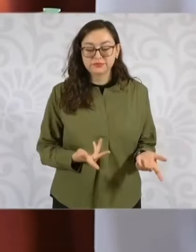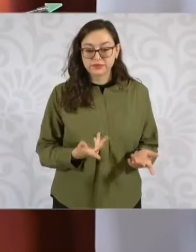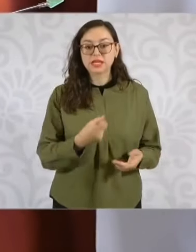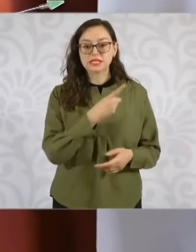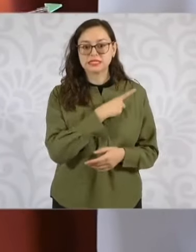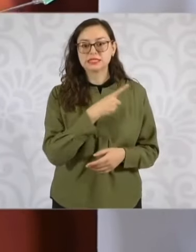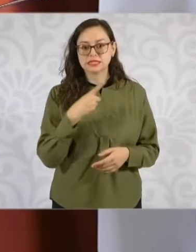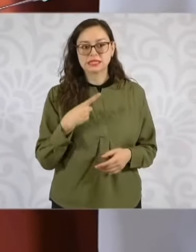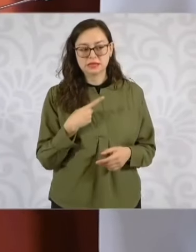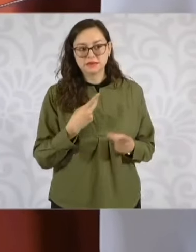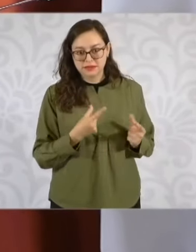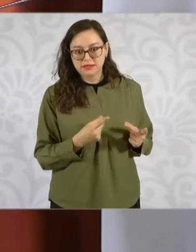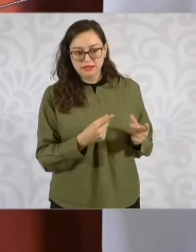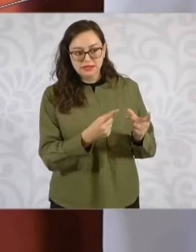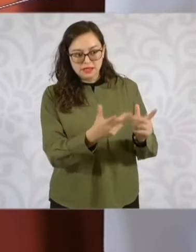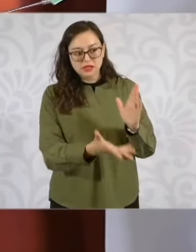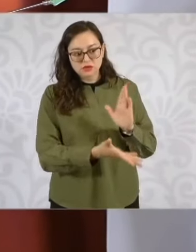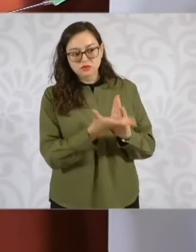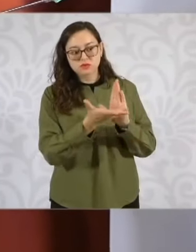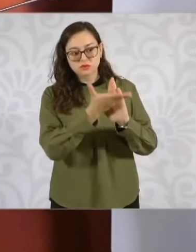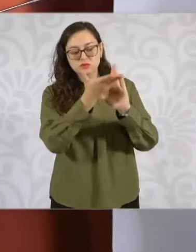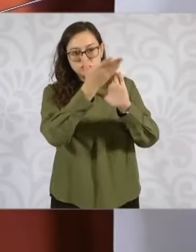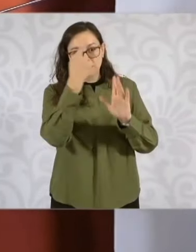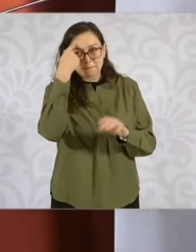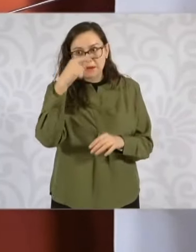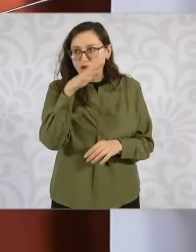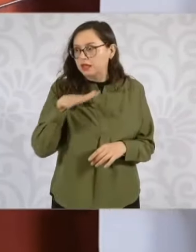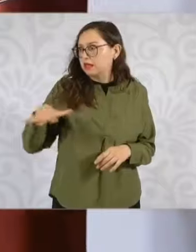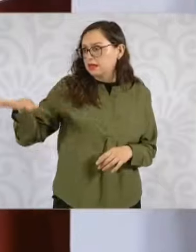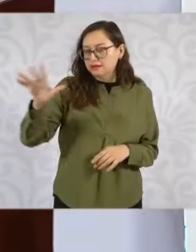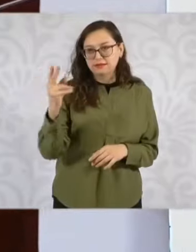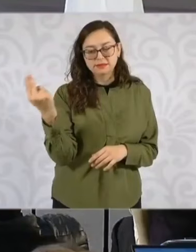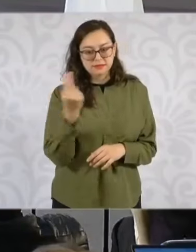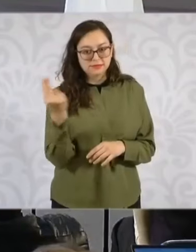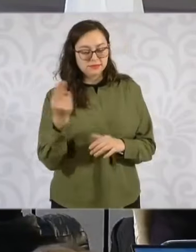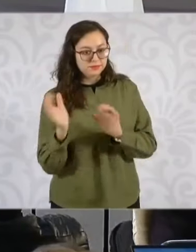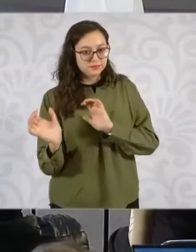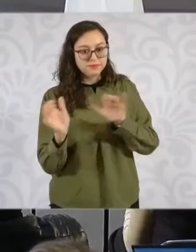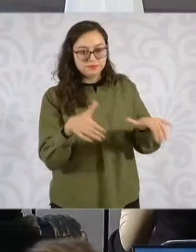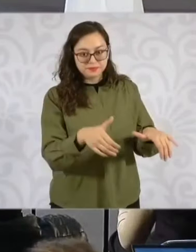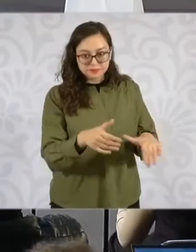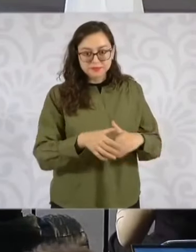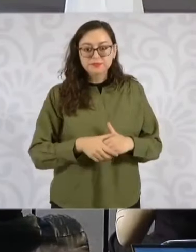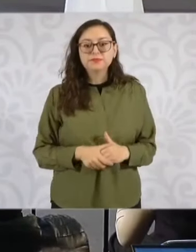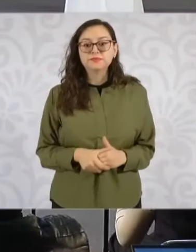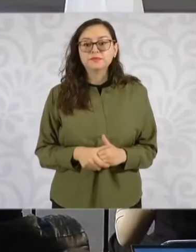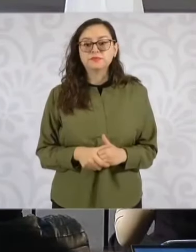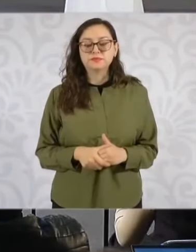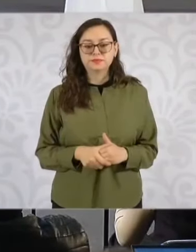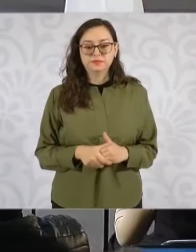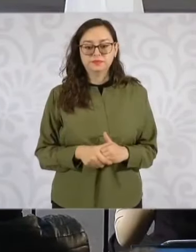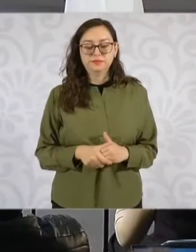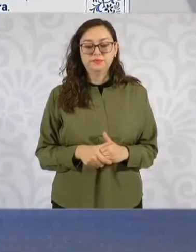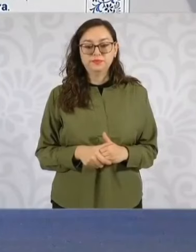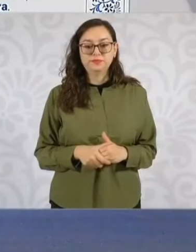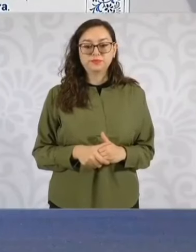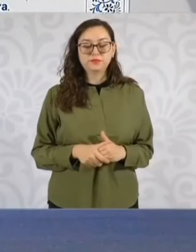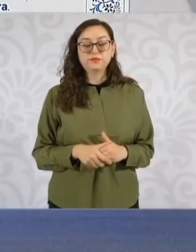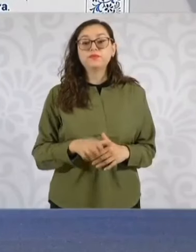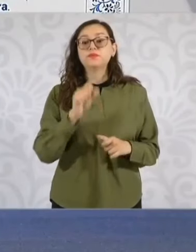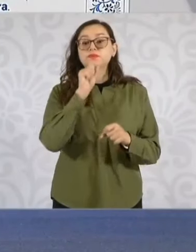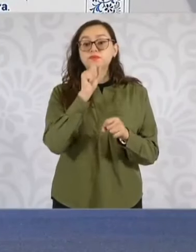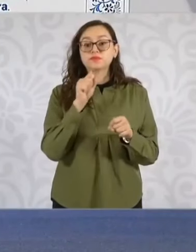esta importante necesidad que se tiene de vivienda. También vamos a